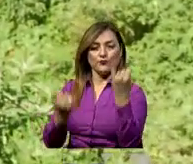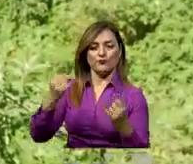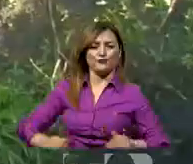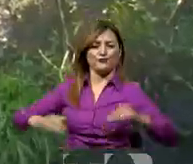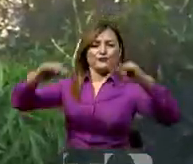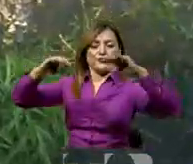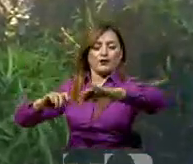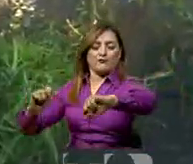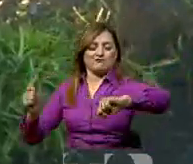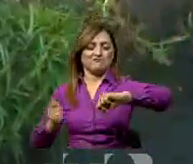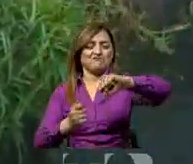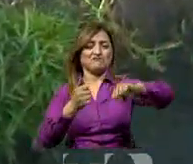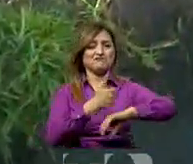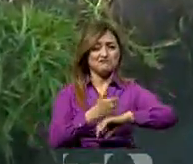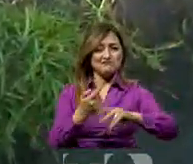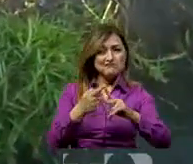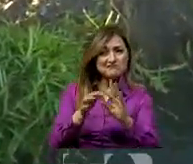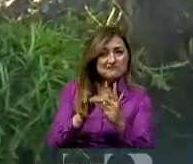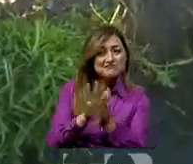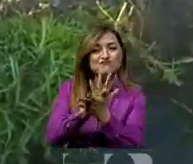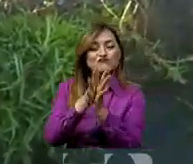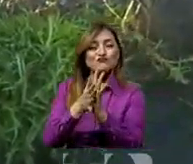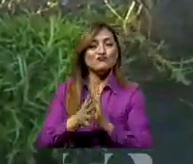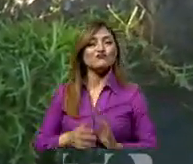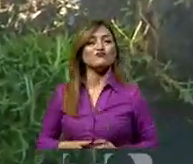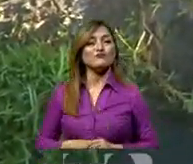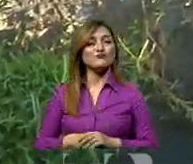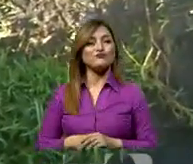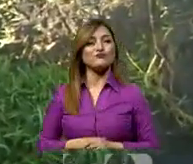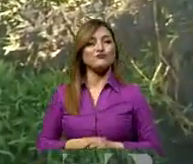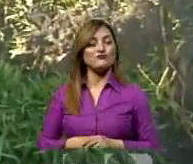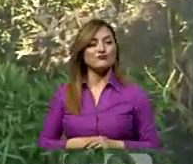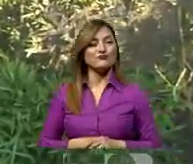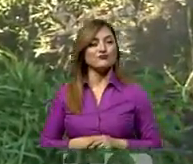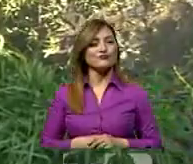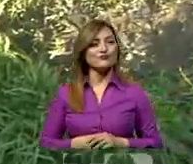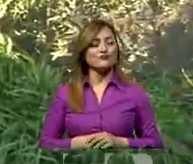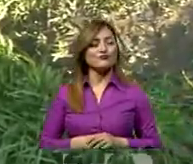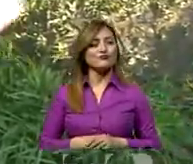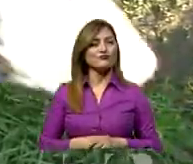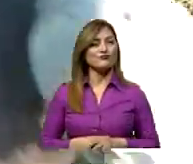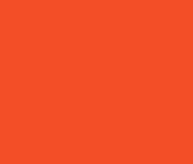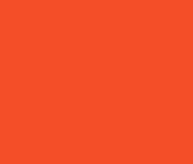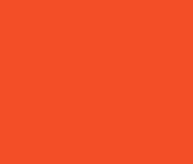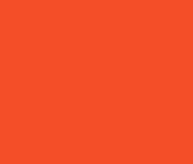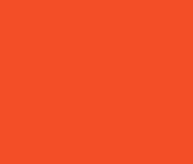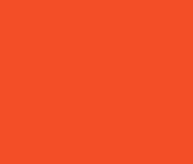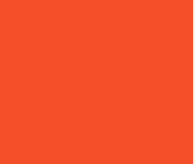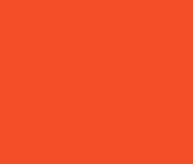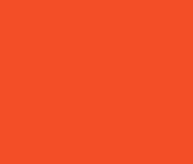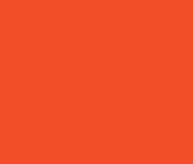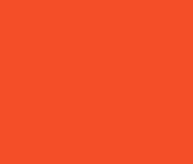las autoridades no le han dado mantenimiento a la misma. En Quito, Juan Miguel Rodríguez, 24 horas.